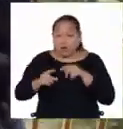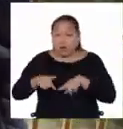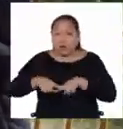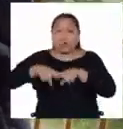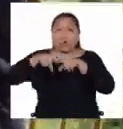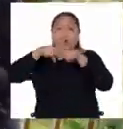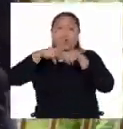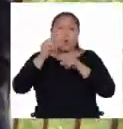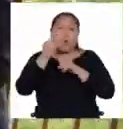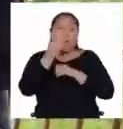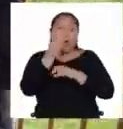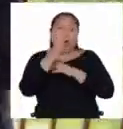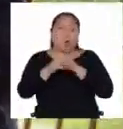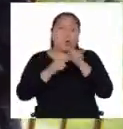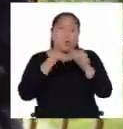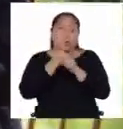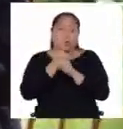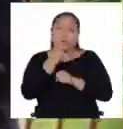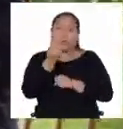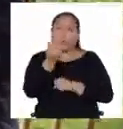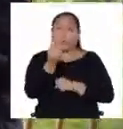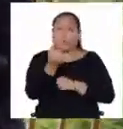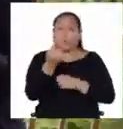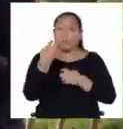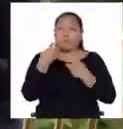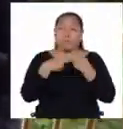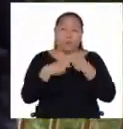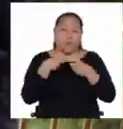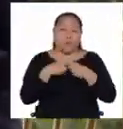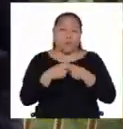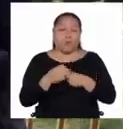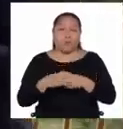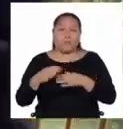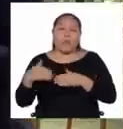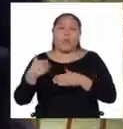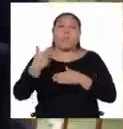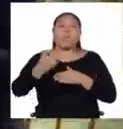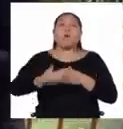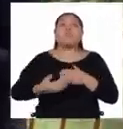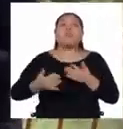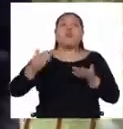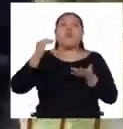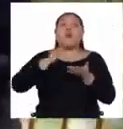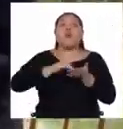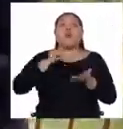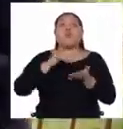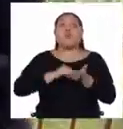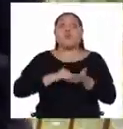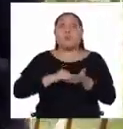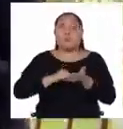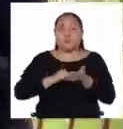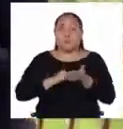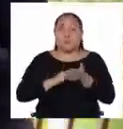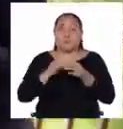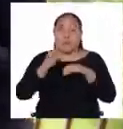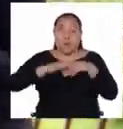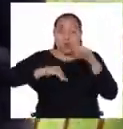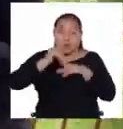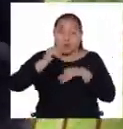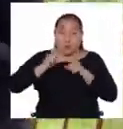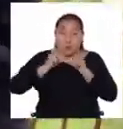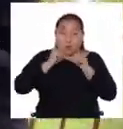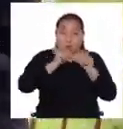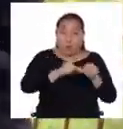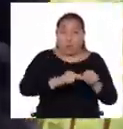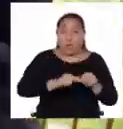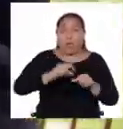años por una severa crisis económica y se retomó luego de la guerra con Chile en